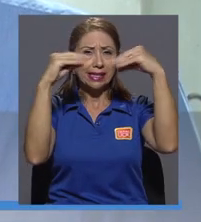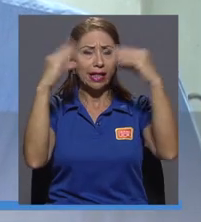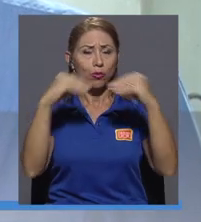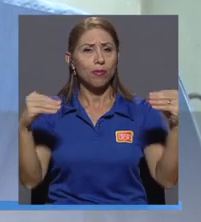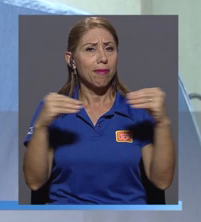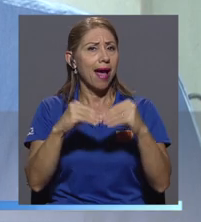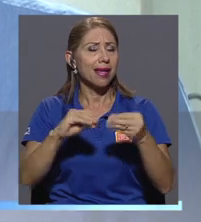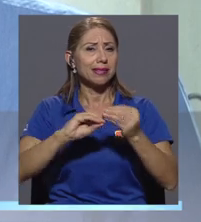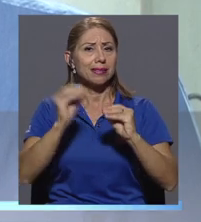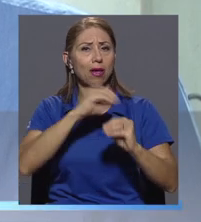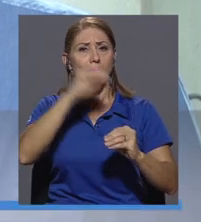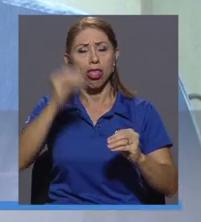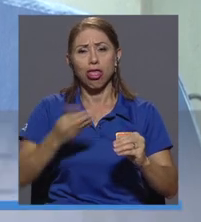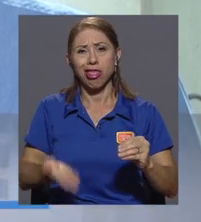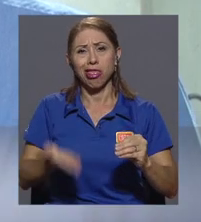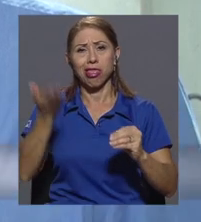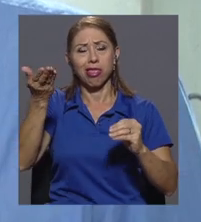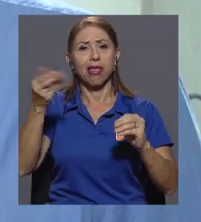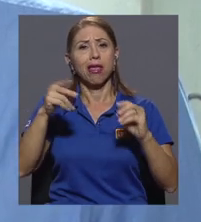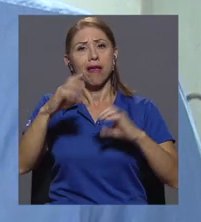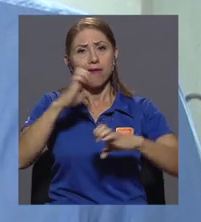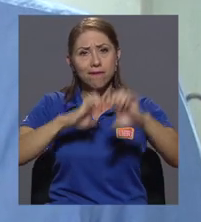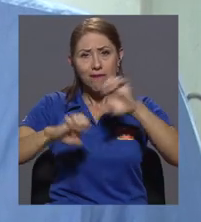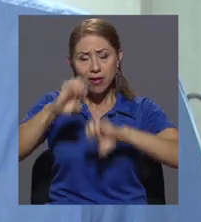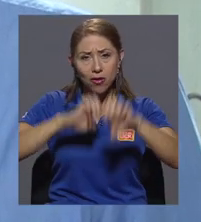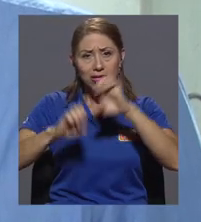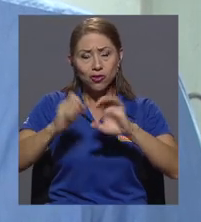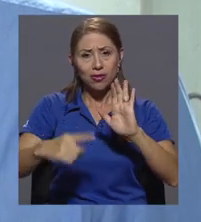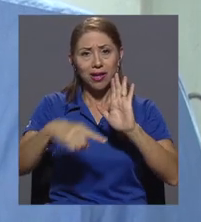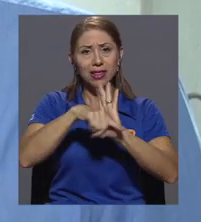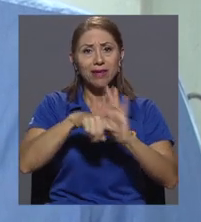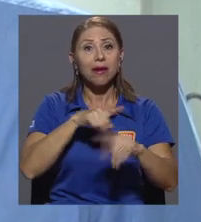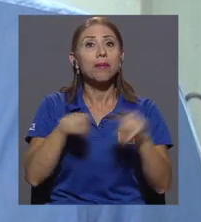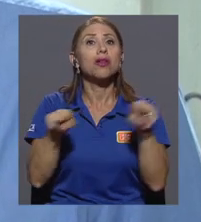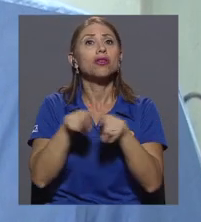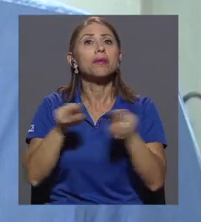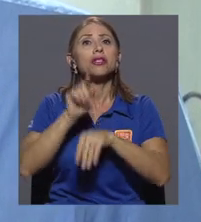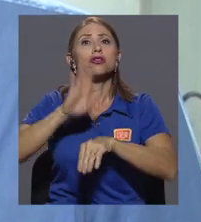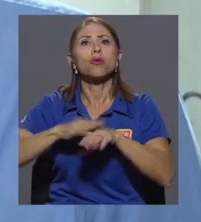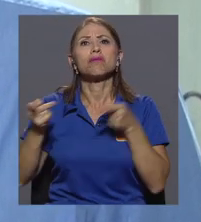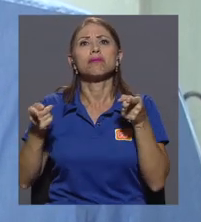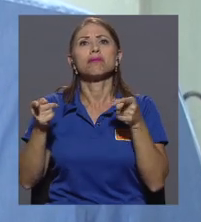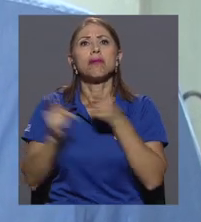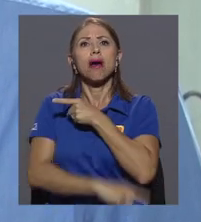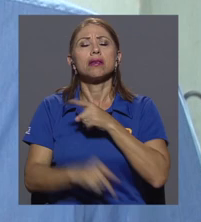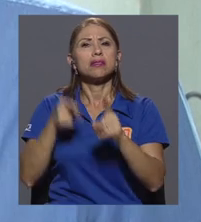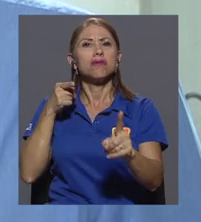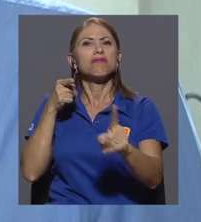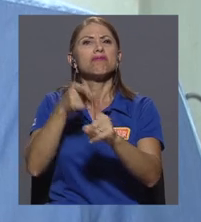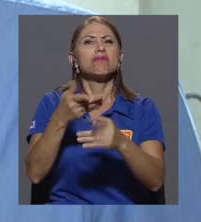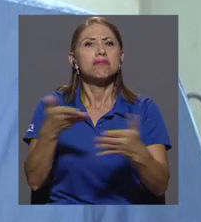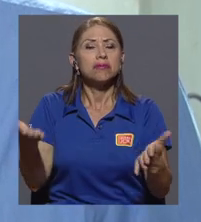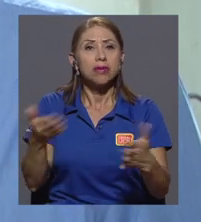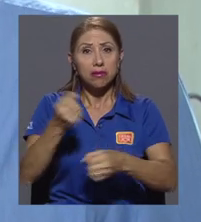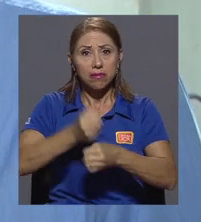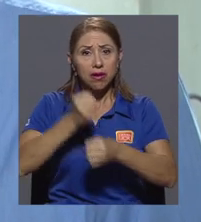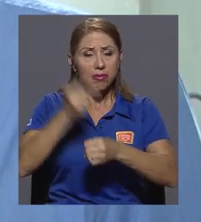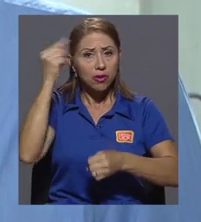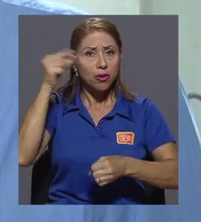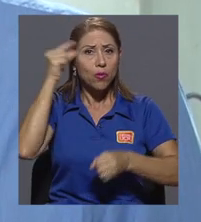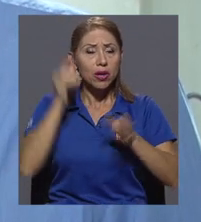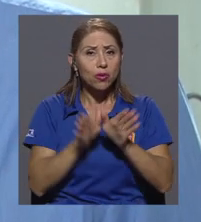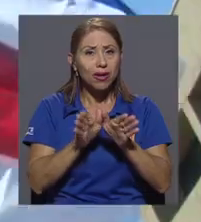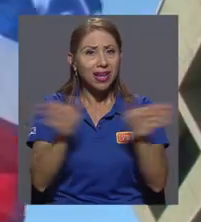elevado de la valoración negativa desde que lo medimos, pero también respecto al rumbo del país y la gestión del gobierno en general, las personas